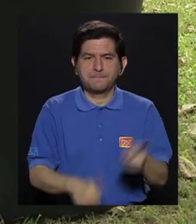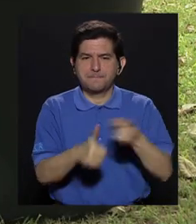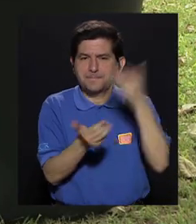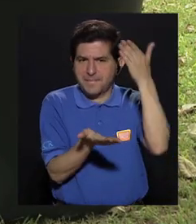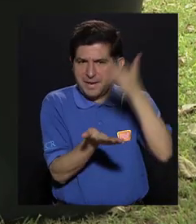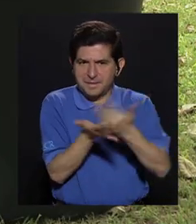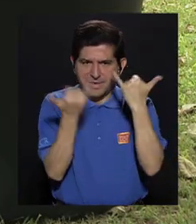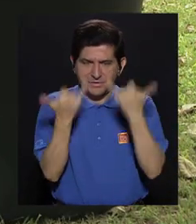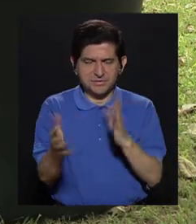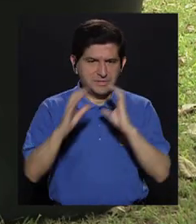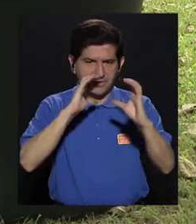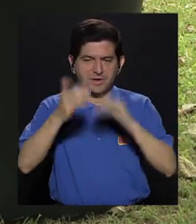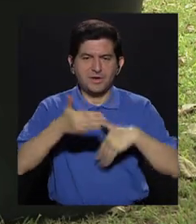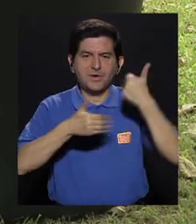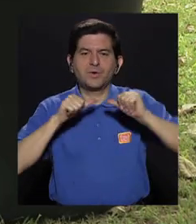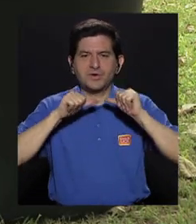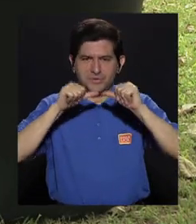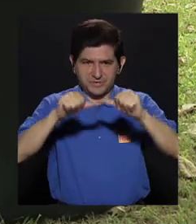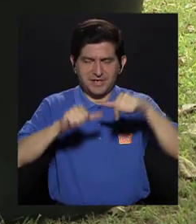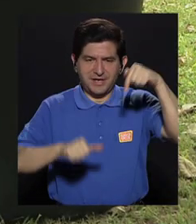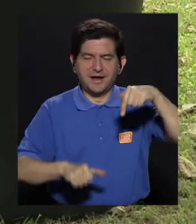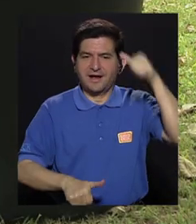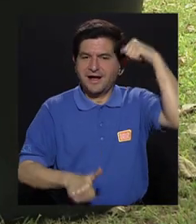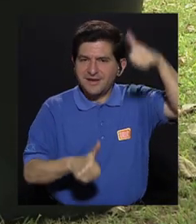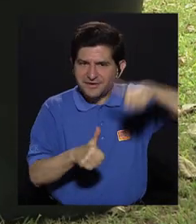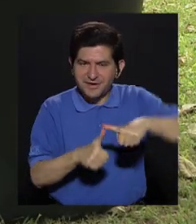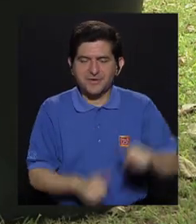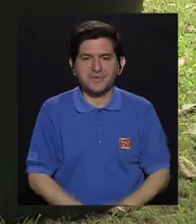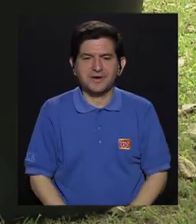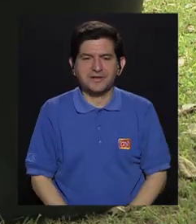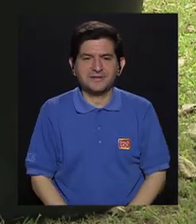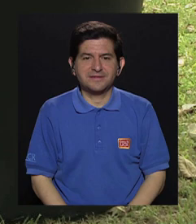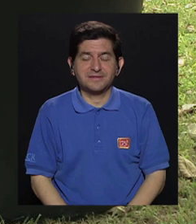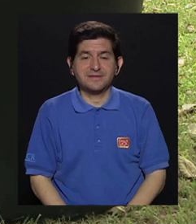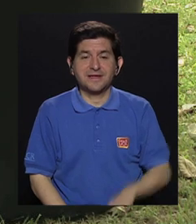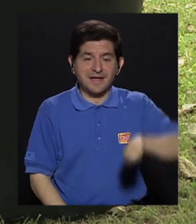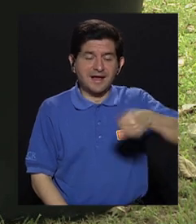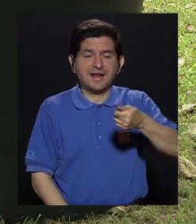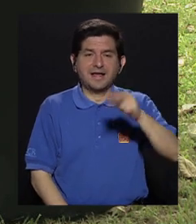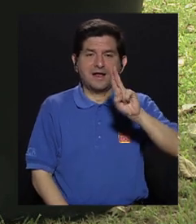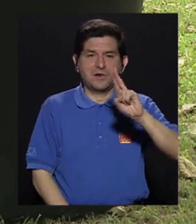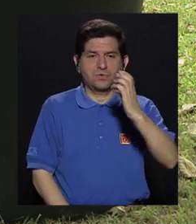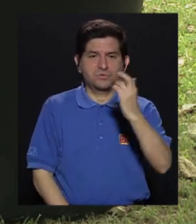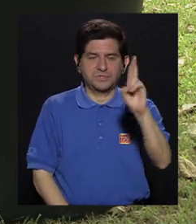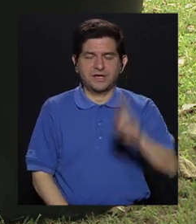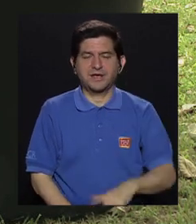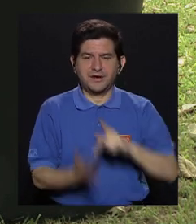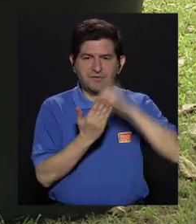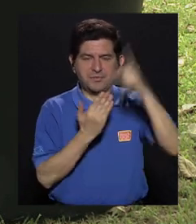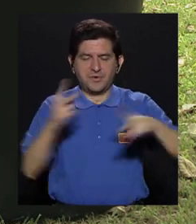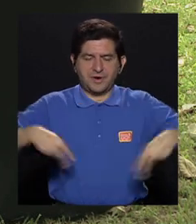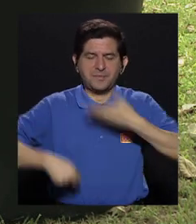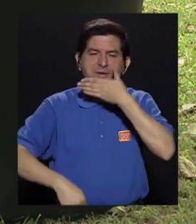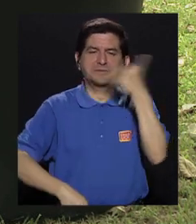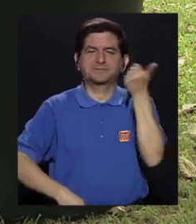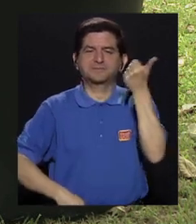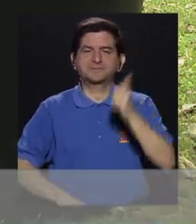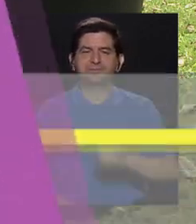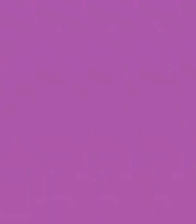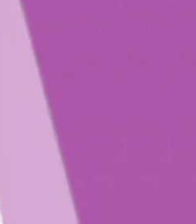hacer una primera pausa en esta conversación y luego regresamos con más. Recuerde que usted está aquí a través de su canal UCR Somos Vivir